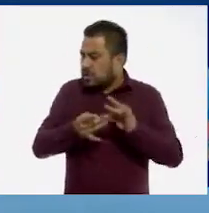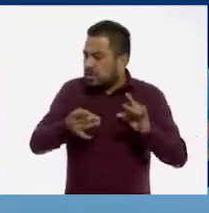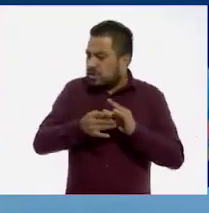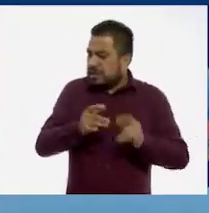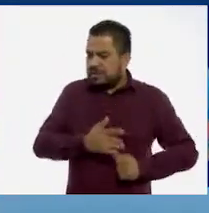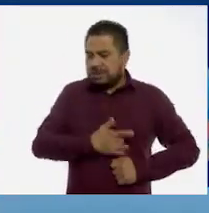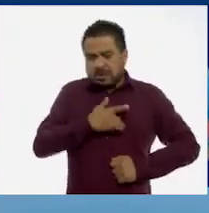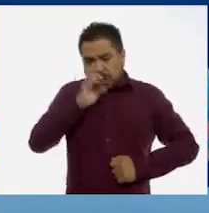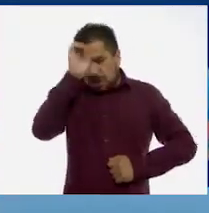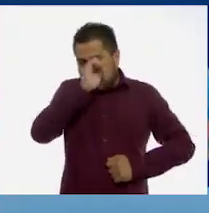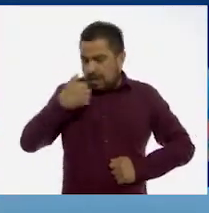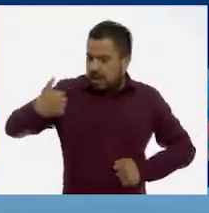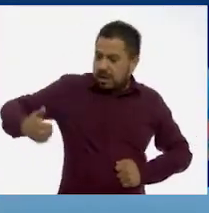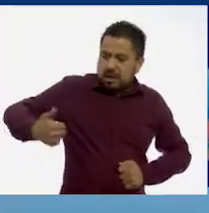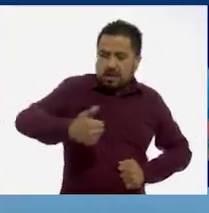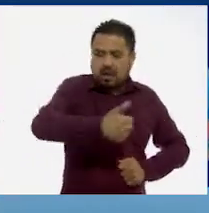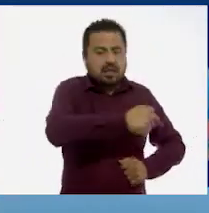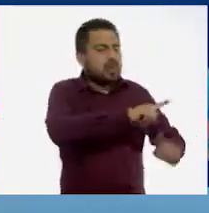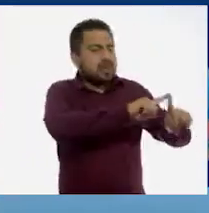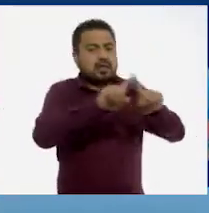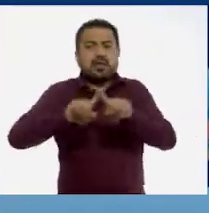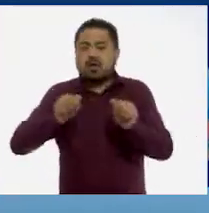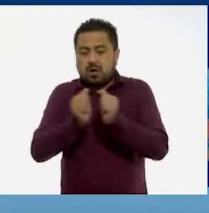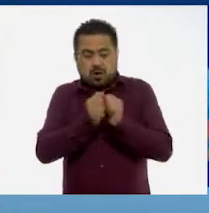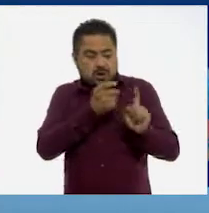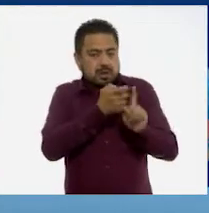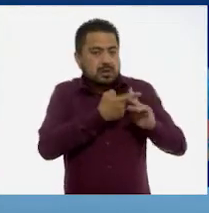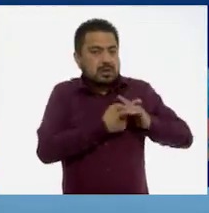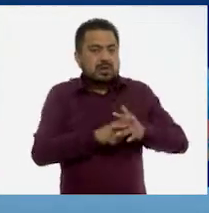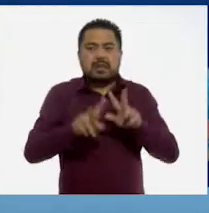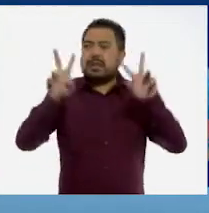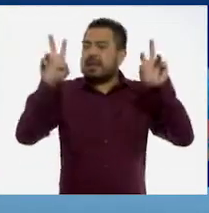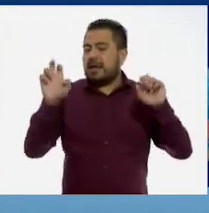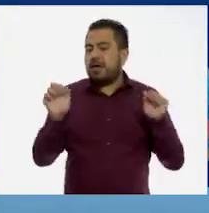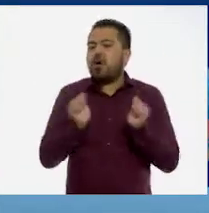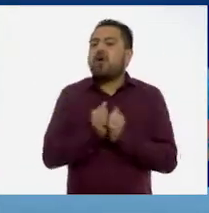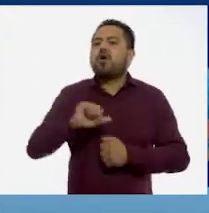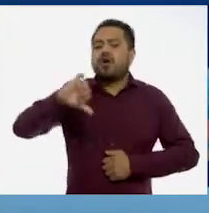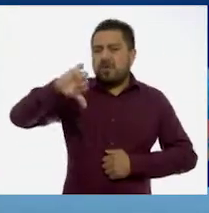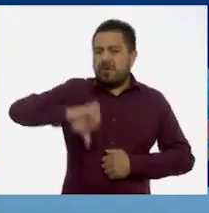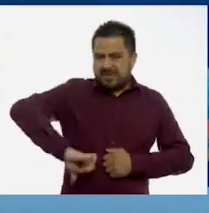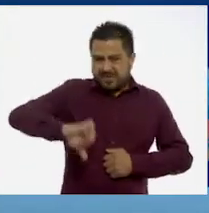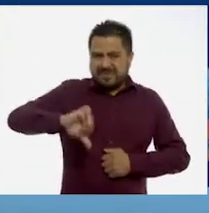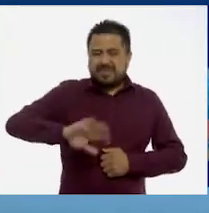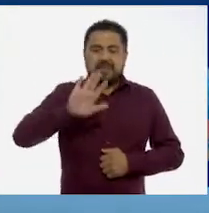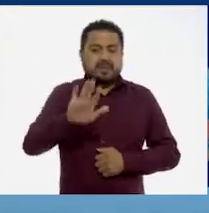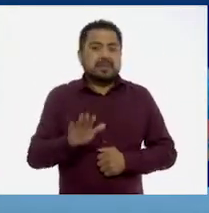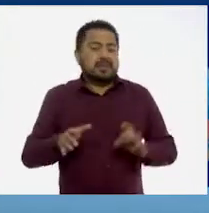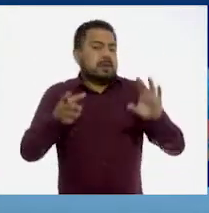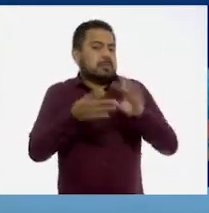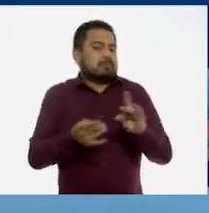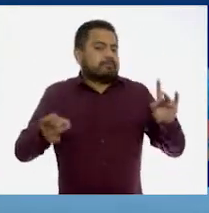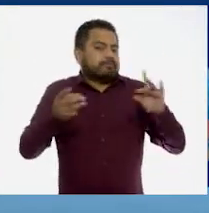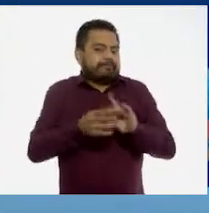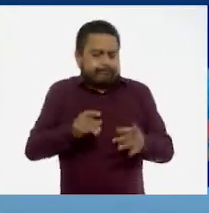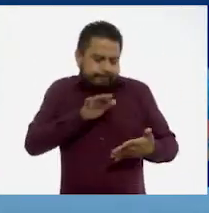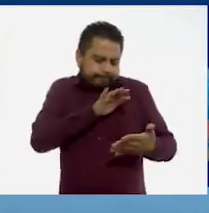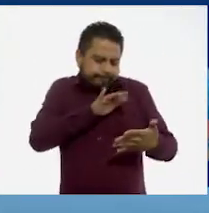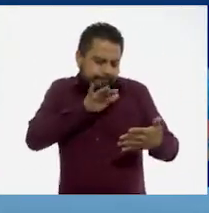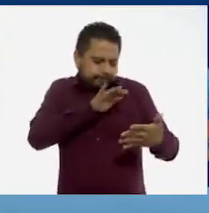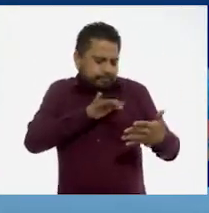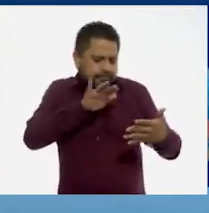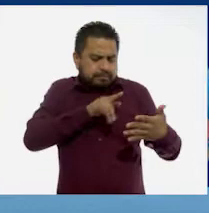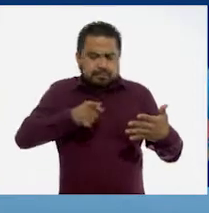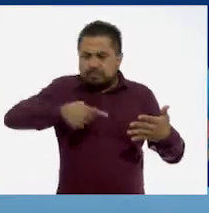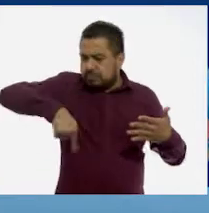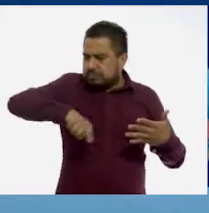miradas diferentes y con eso estamos iniciando el tema de hoy. Las narradoras o los narradores van a